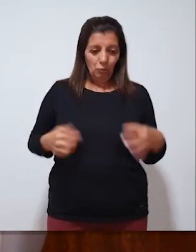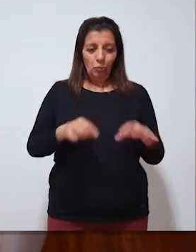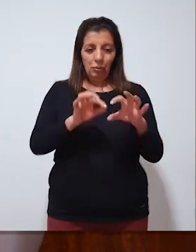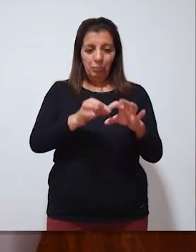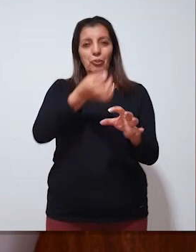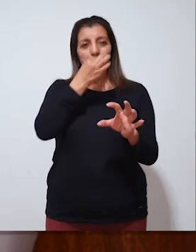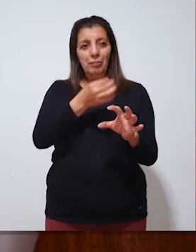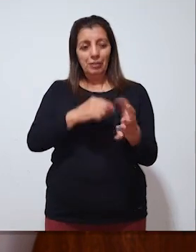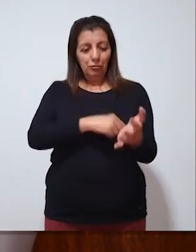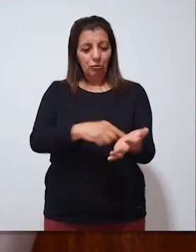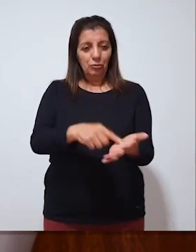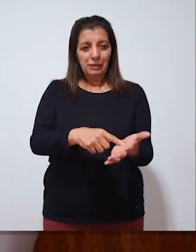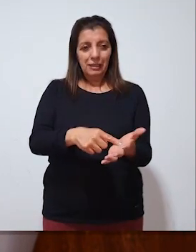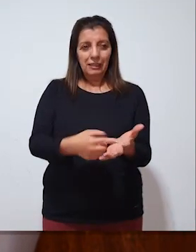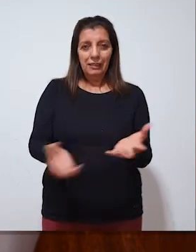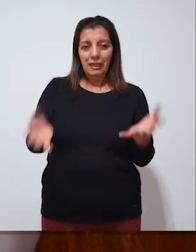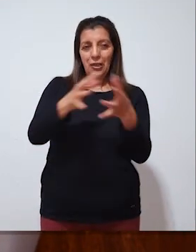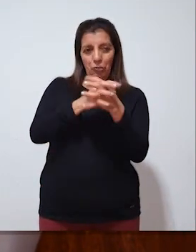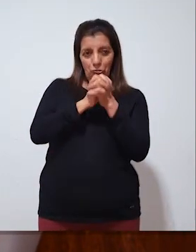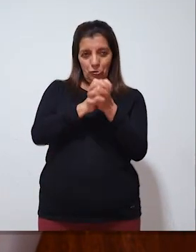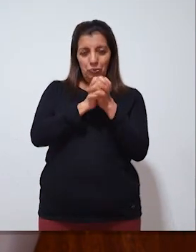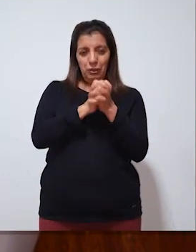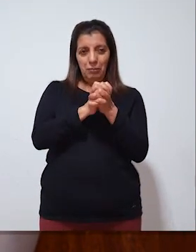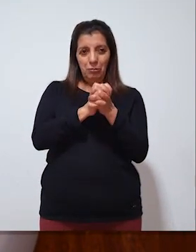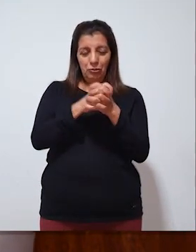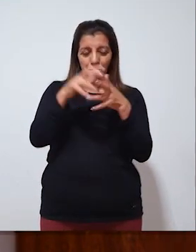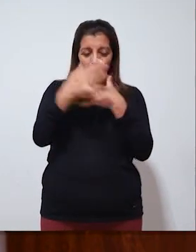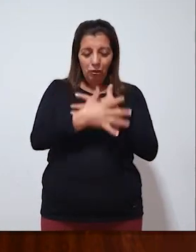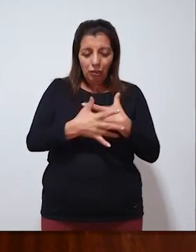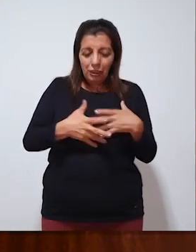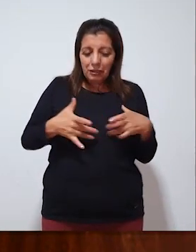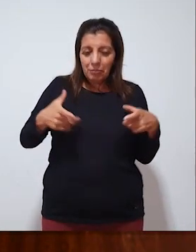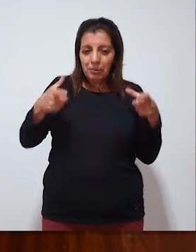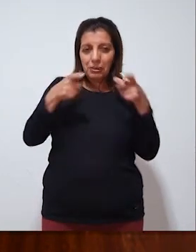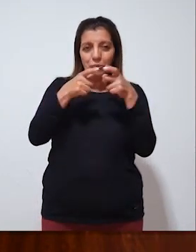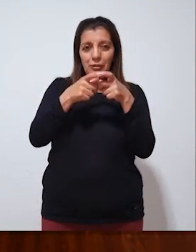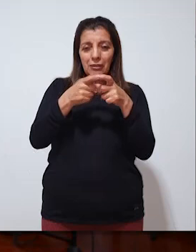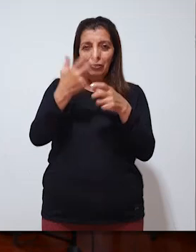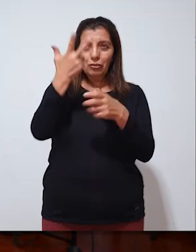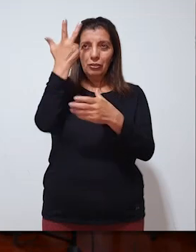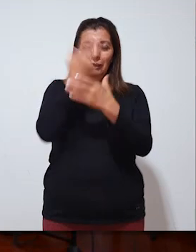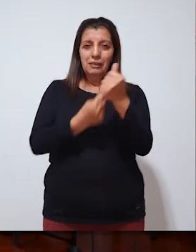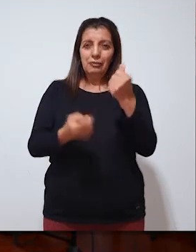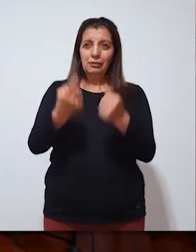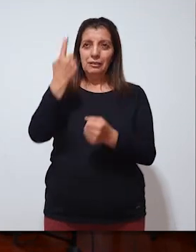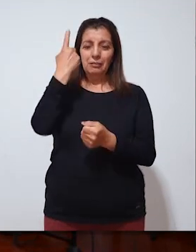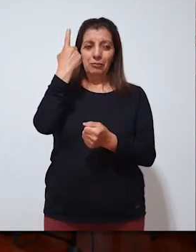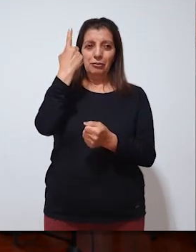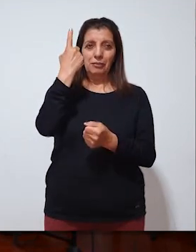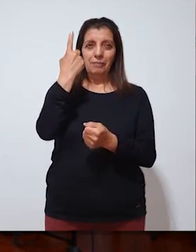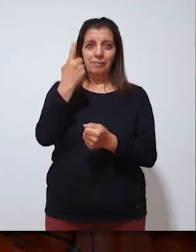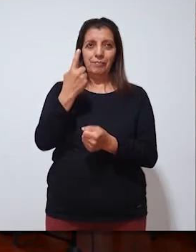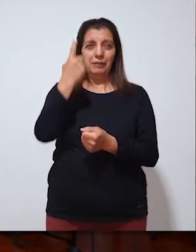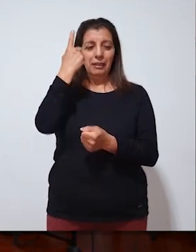Espíritu Santo, formemos en Cristo un solo cuerpo y un solo Espíritu. Que Él nos transforme